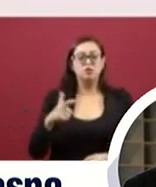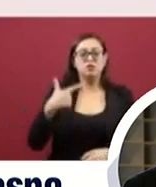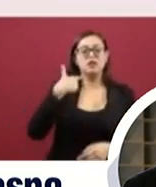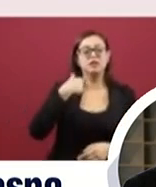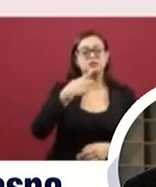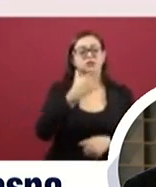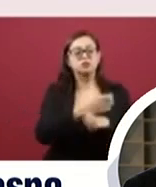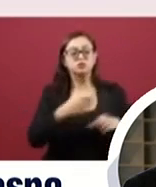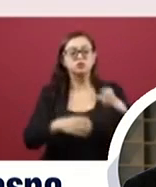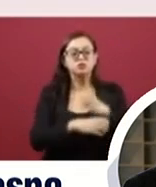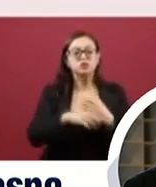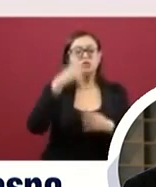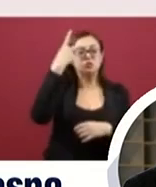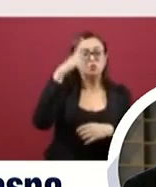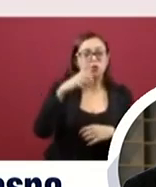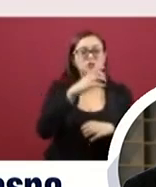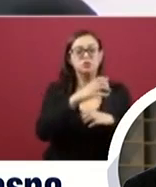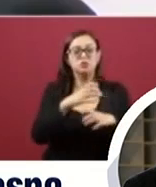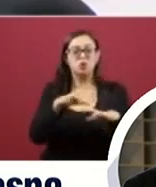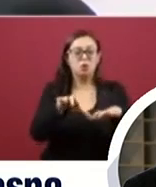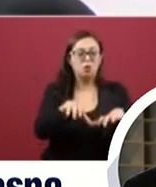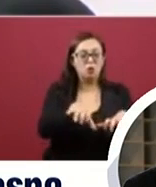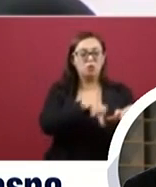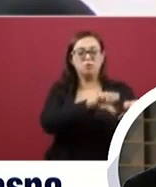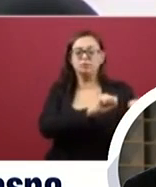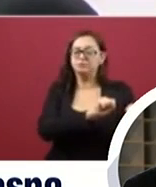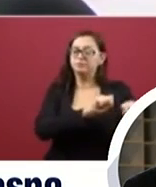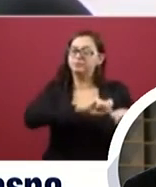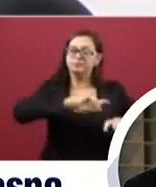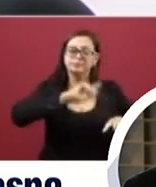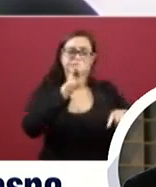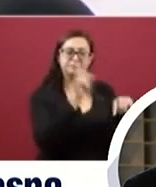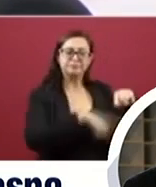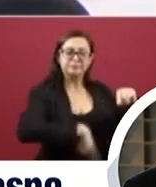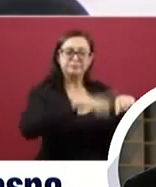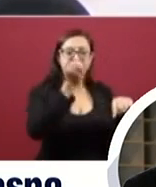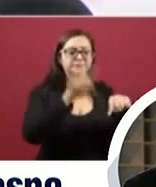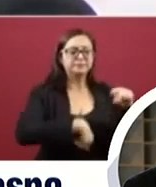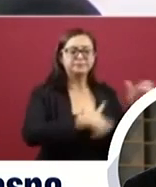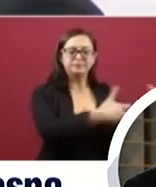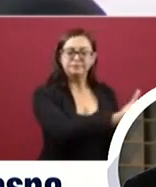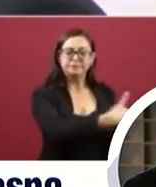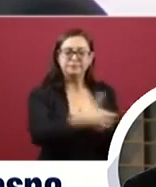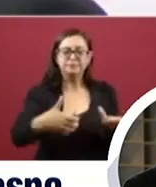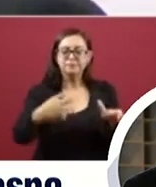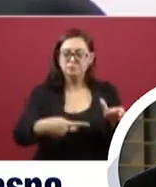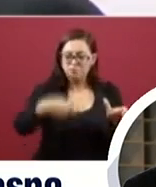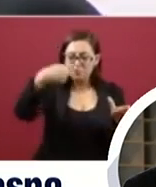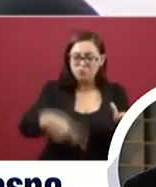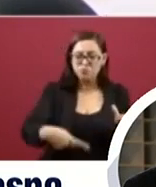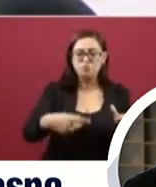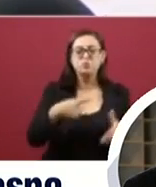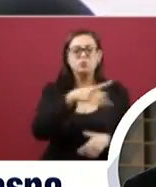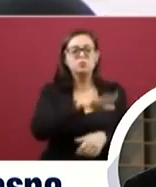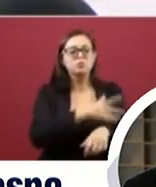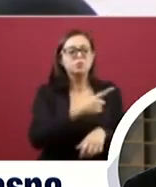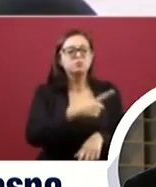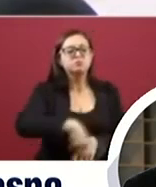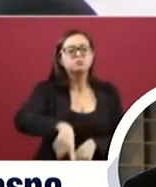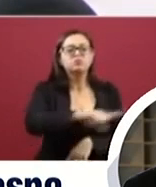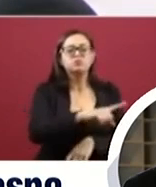del Ejecutivo. Y eso implica que esas personas, aunque sean probas moralmente, aunque sean rectas, aunque tengan